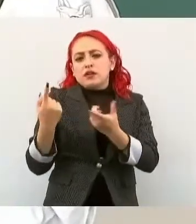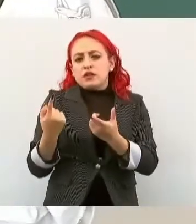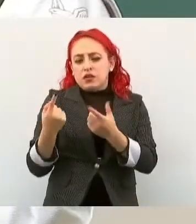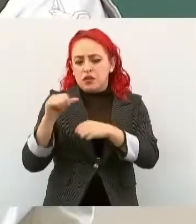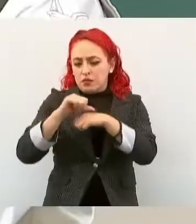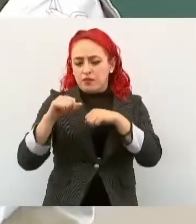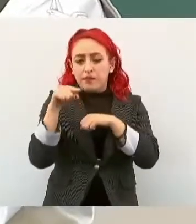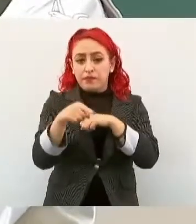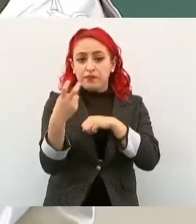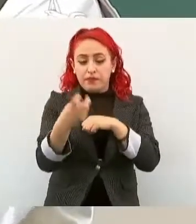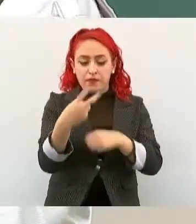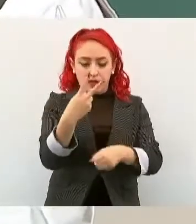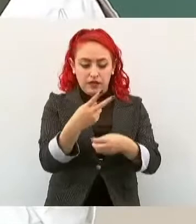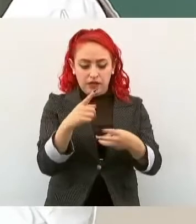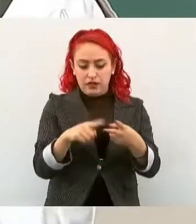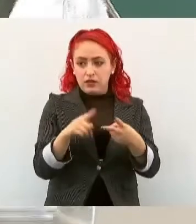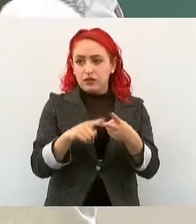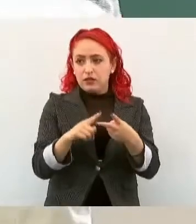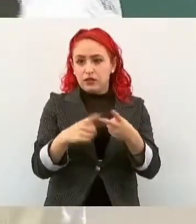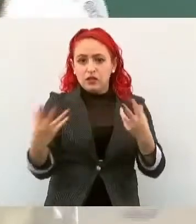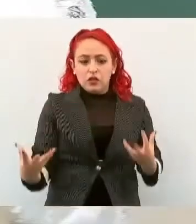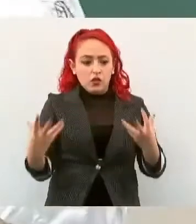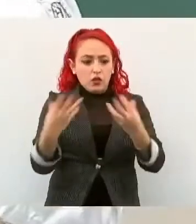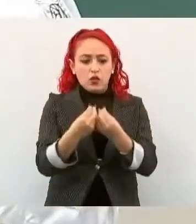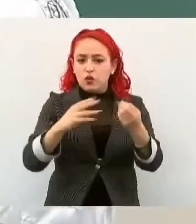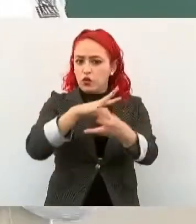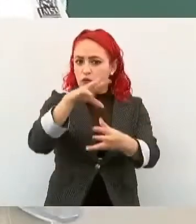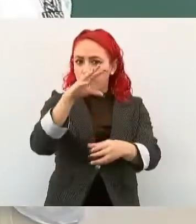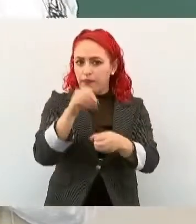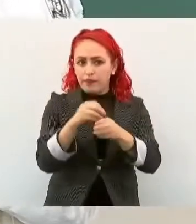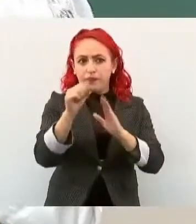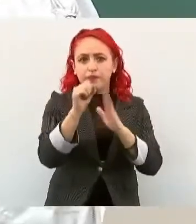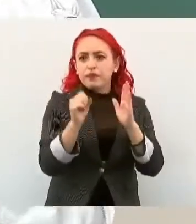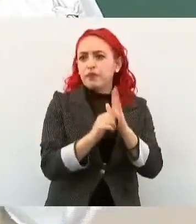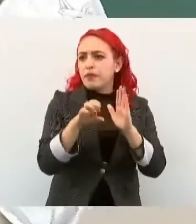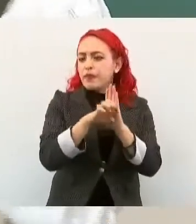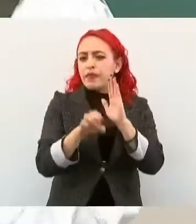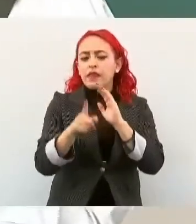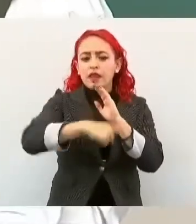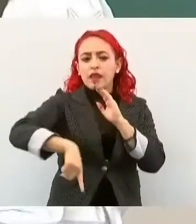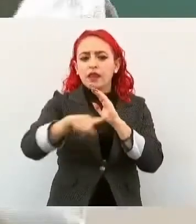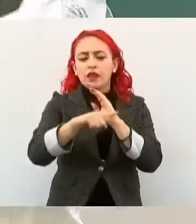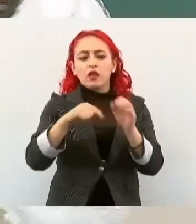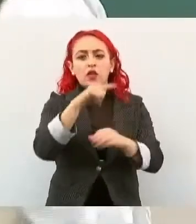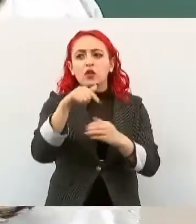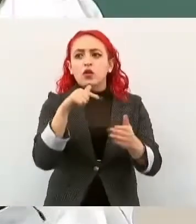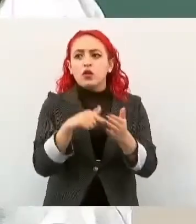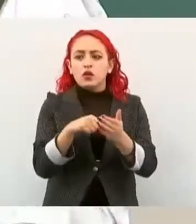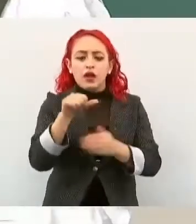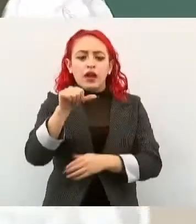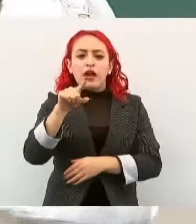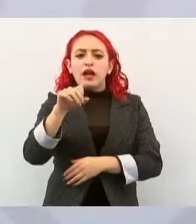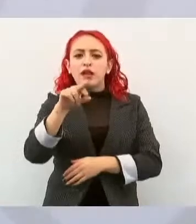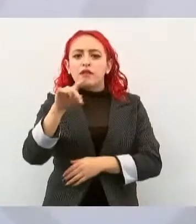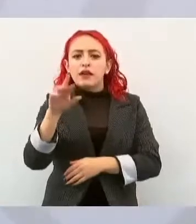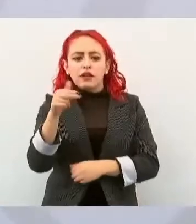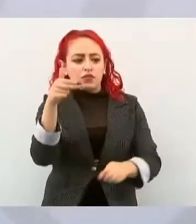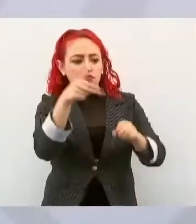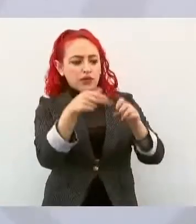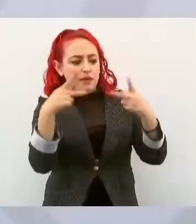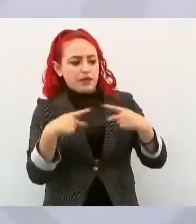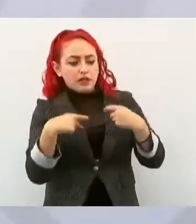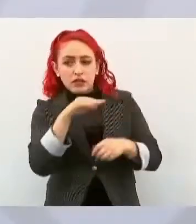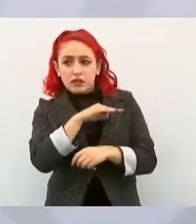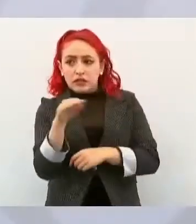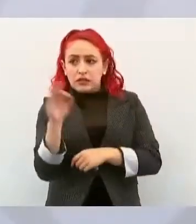segundo tema es esa integración que vamos a lograr con todo el sistema. Solo poner un ejemplo, el albergue, todos lo necesitamos. Creemos que